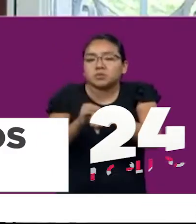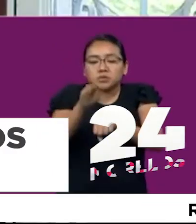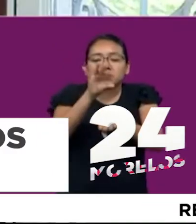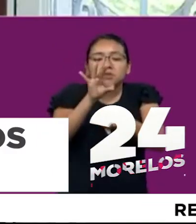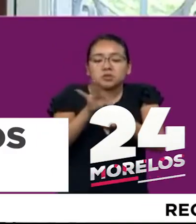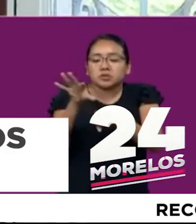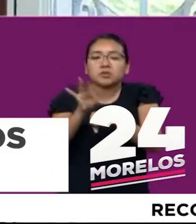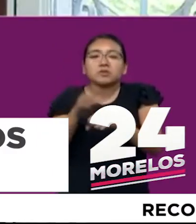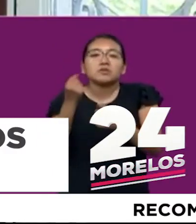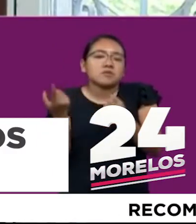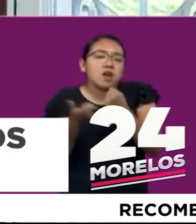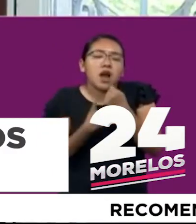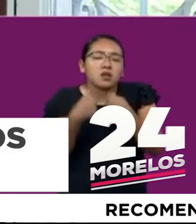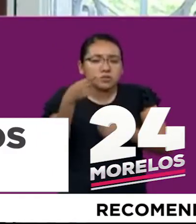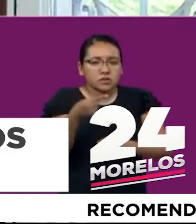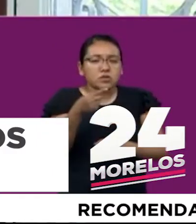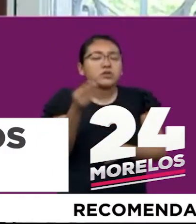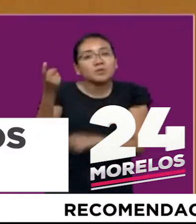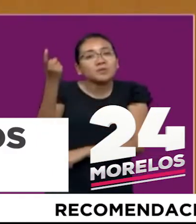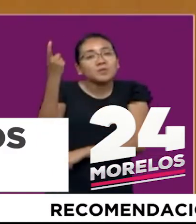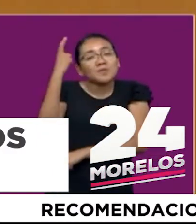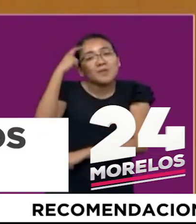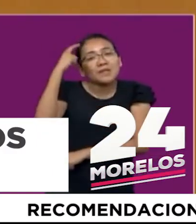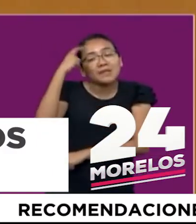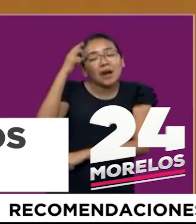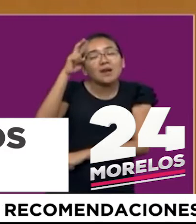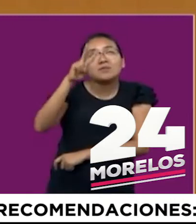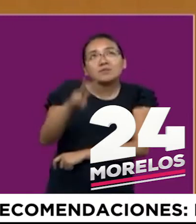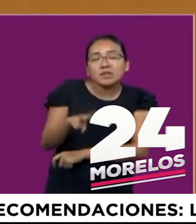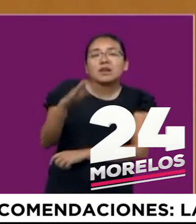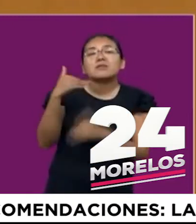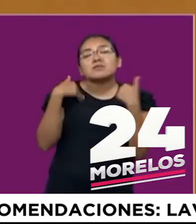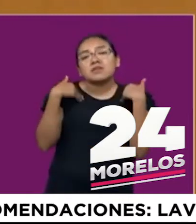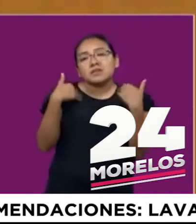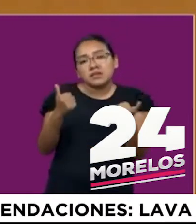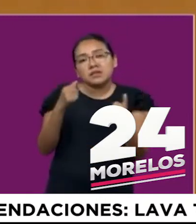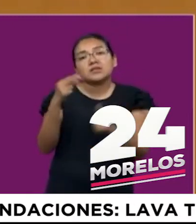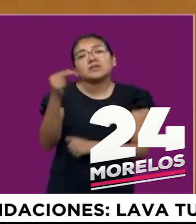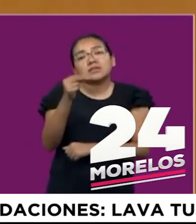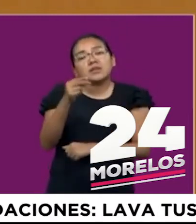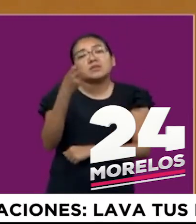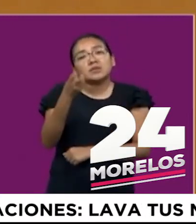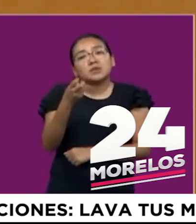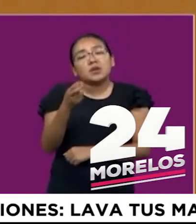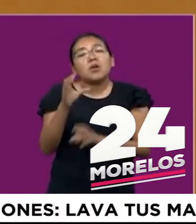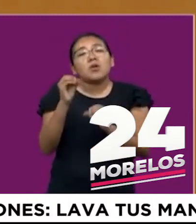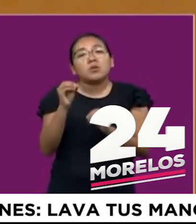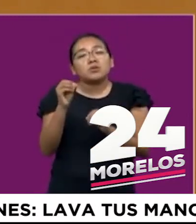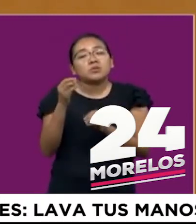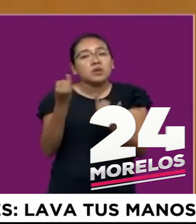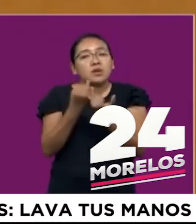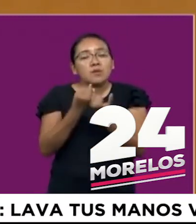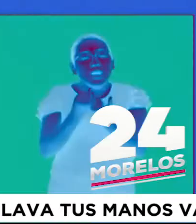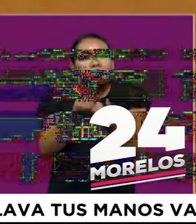Suman 880 defunciones por coronavirus en Morelos, de acuerdo al corte presentado por las autoridades de salud al corte de este 5 de